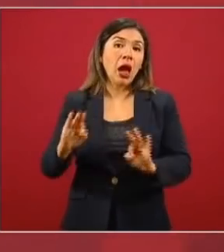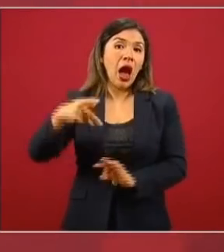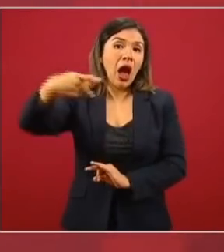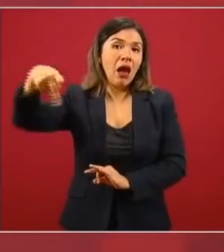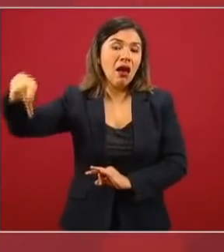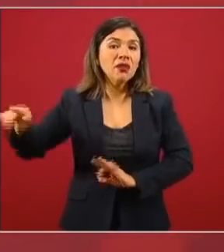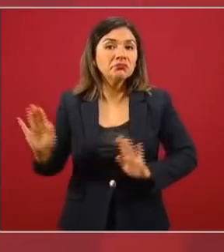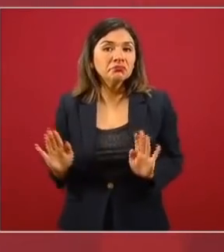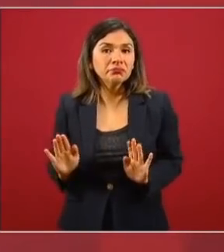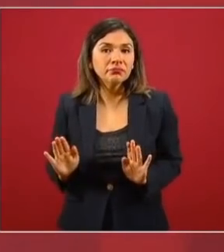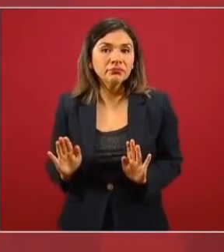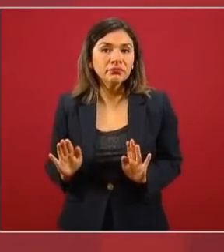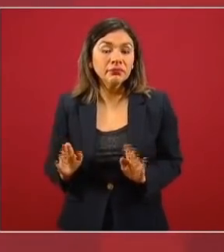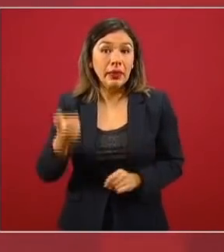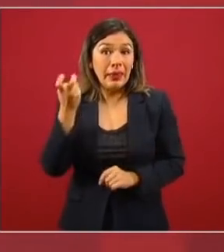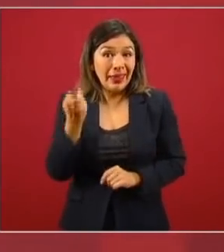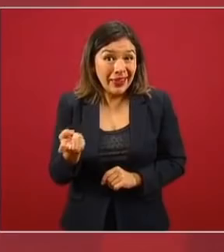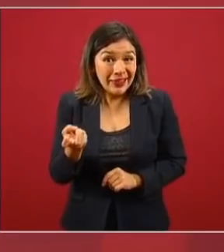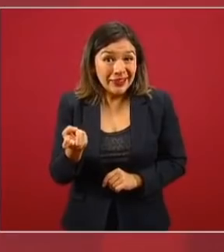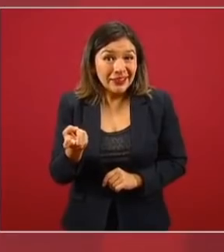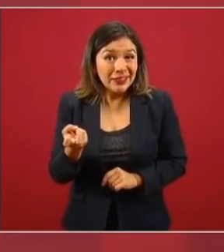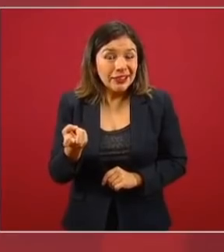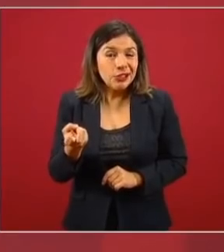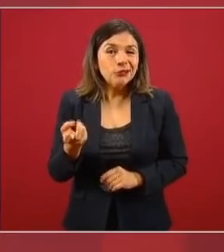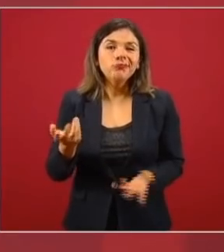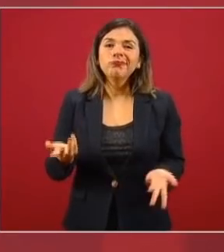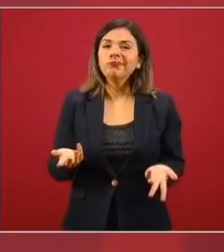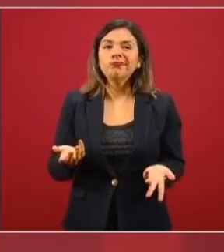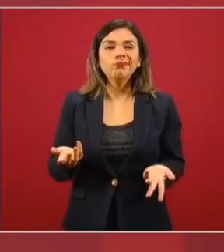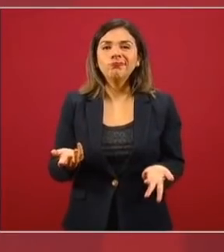Entonces, eso no